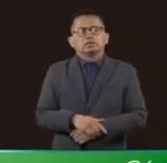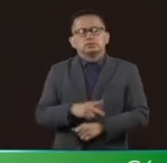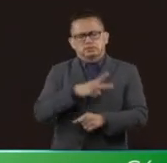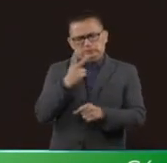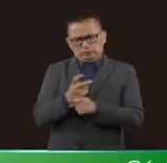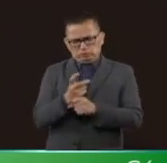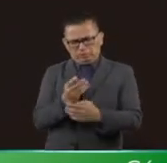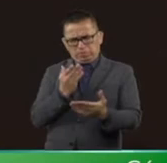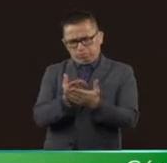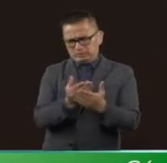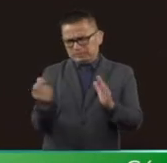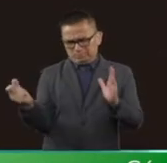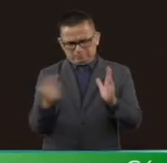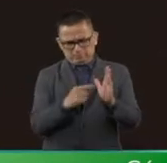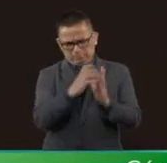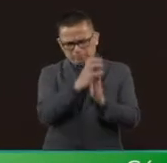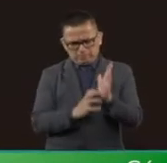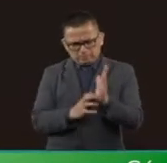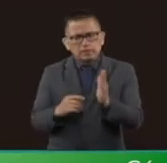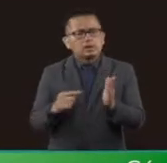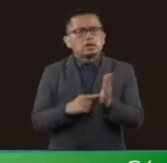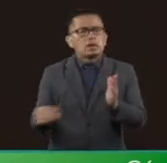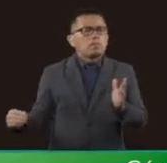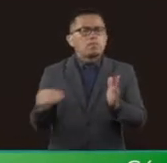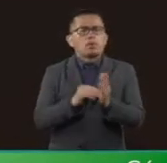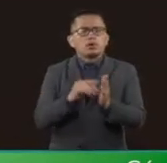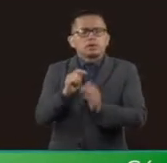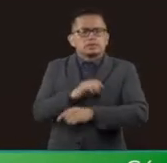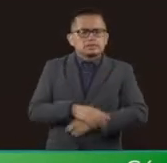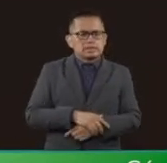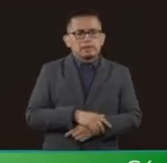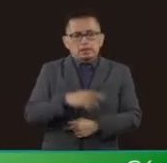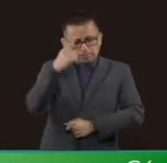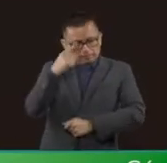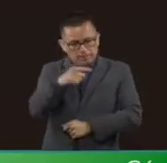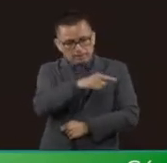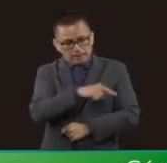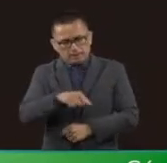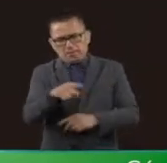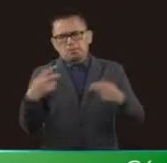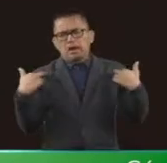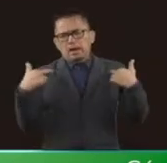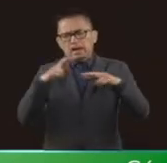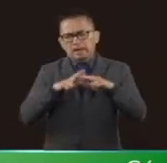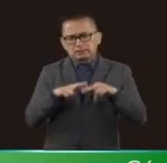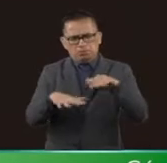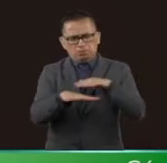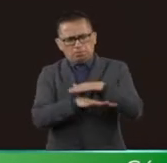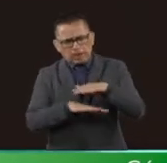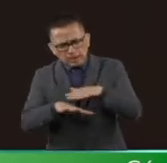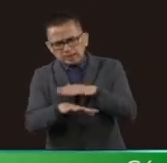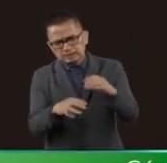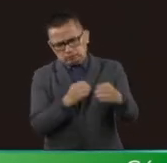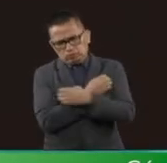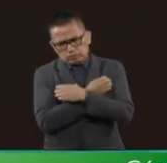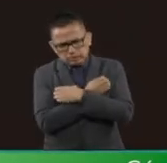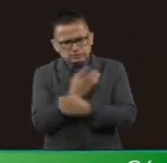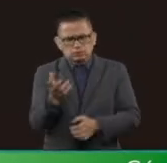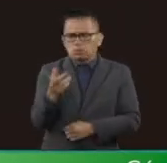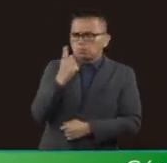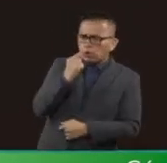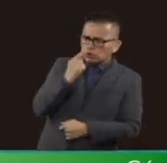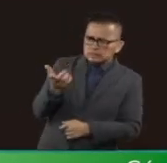es la de fijar un salario base para maestras, para maestros de nivel básico, policías, guardias